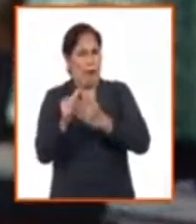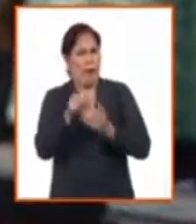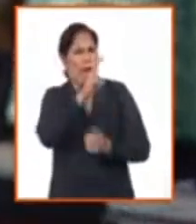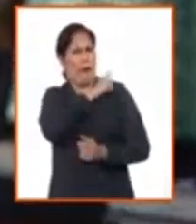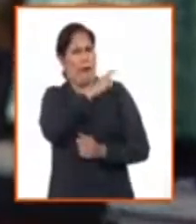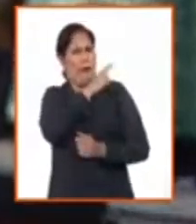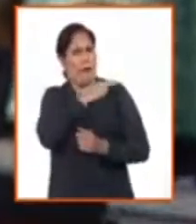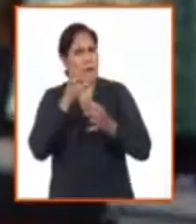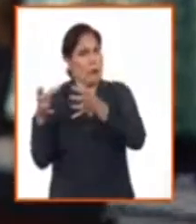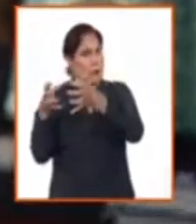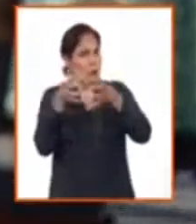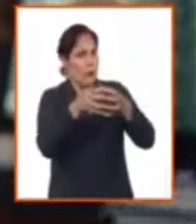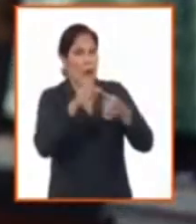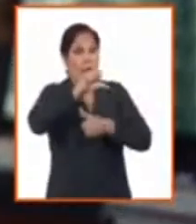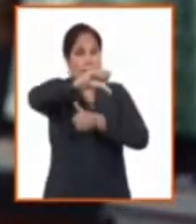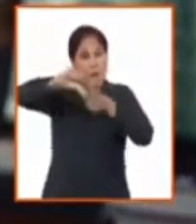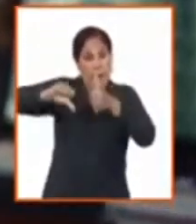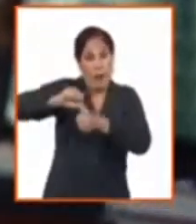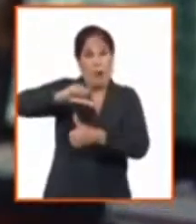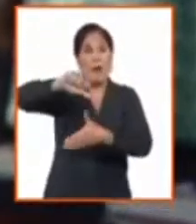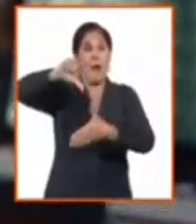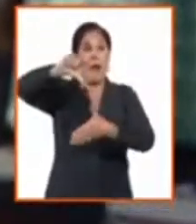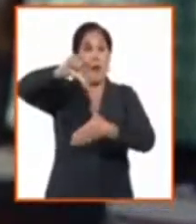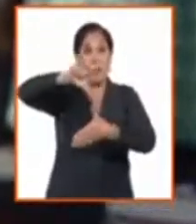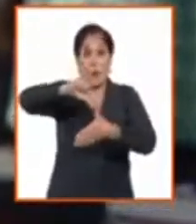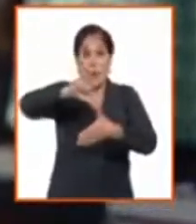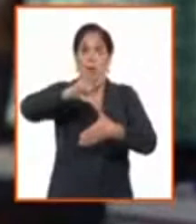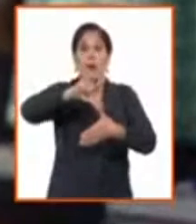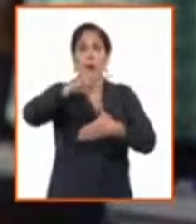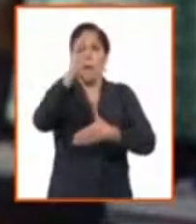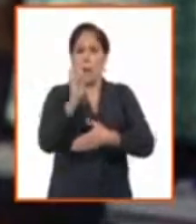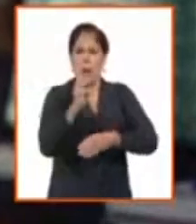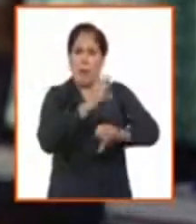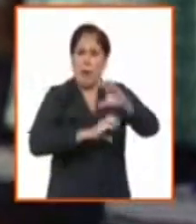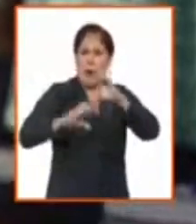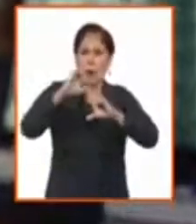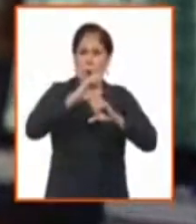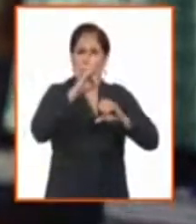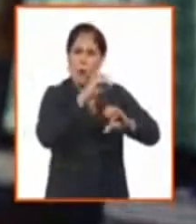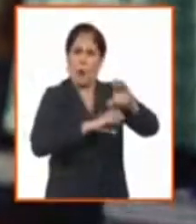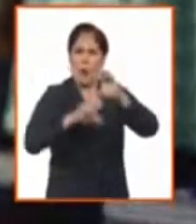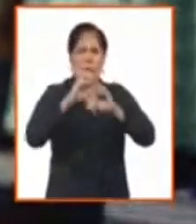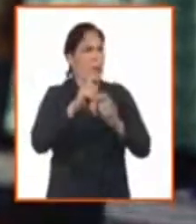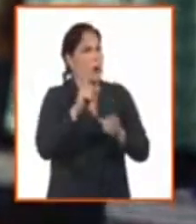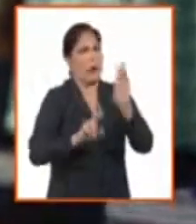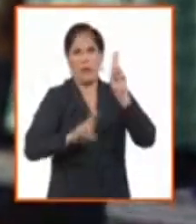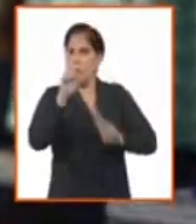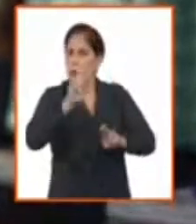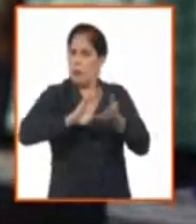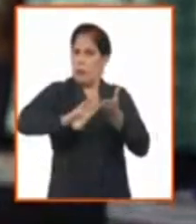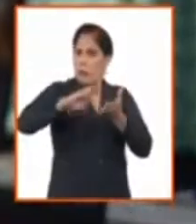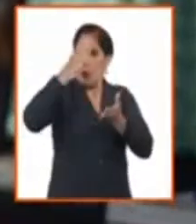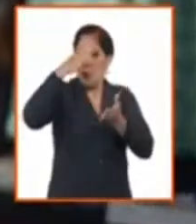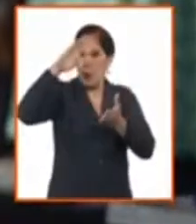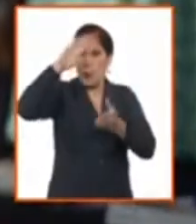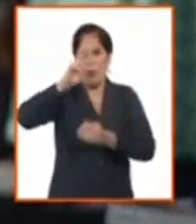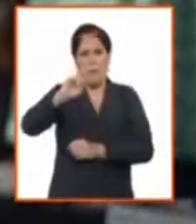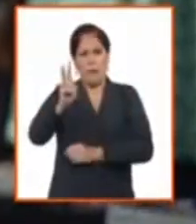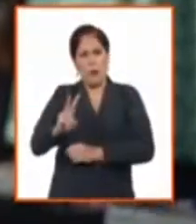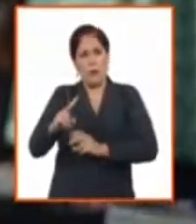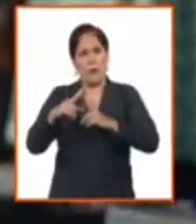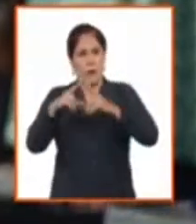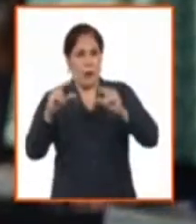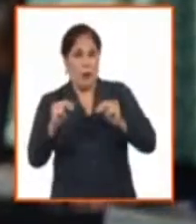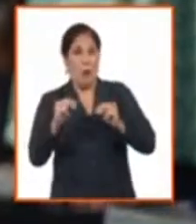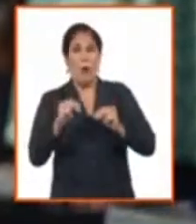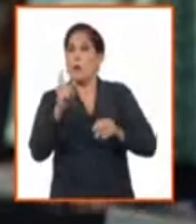delegaciones caribeños y latinoamericanos que durante la propia cumbre han rechazado la exclusión de cuba y el criminal bloqueo contra nuestro